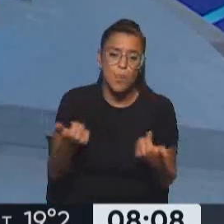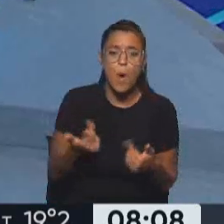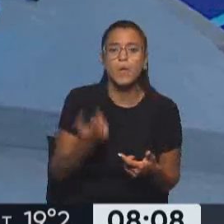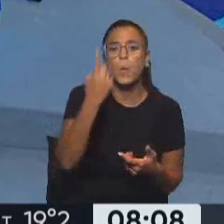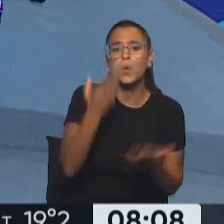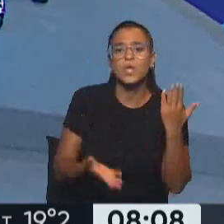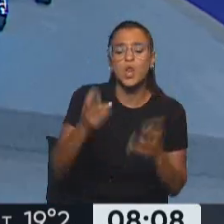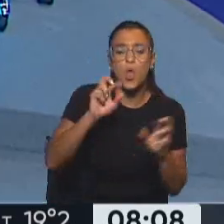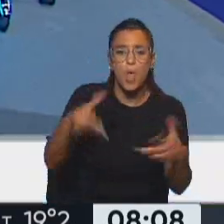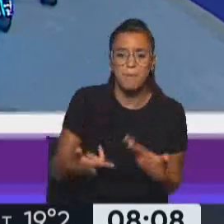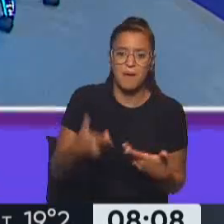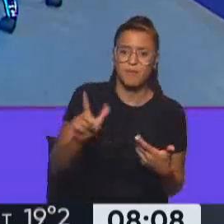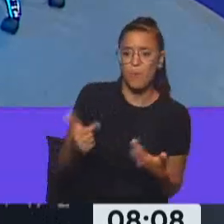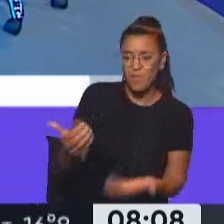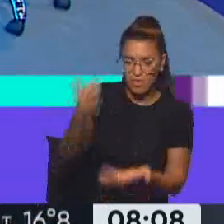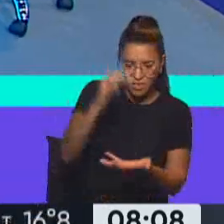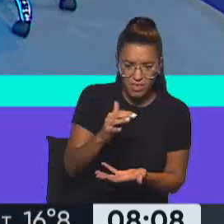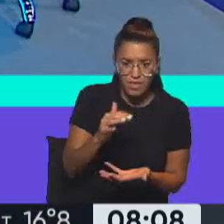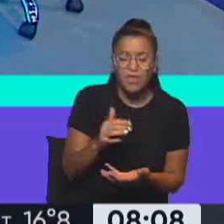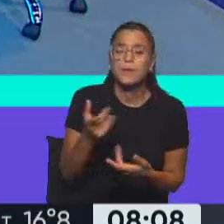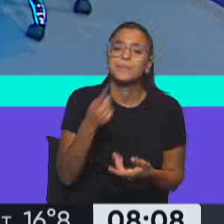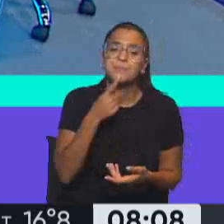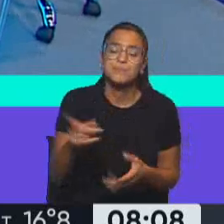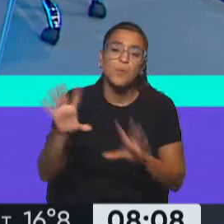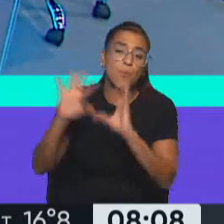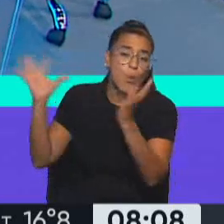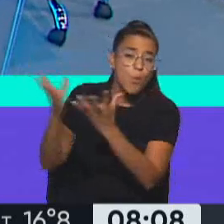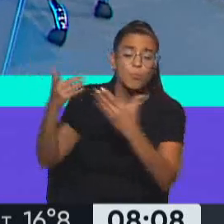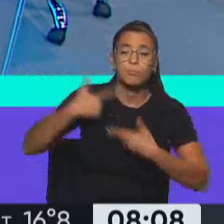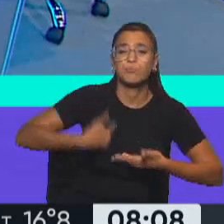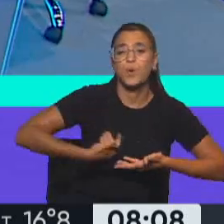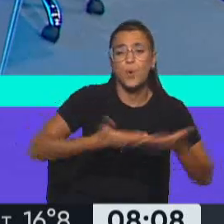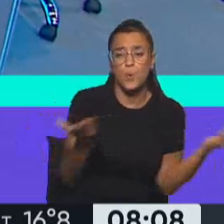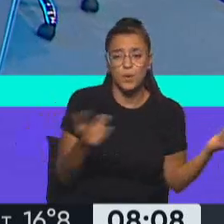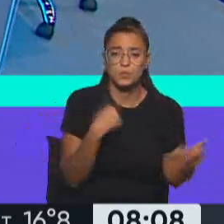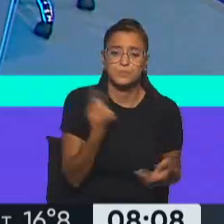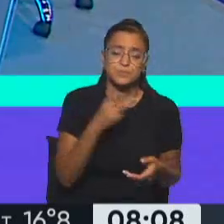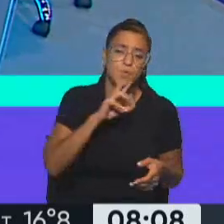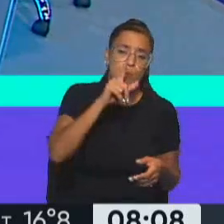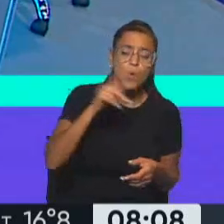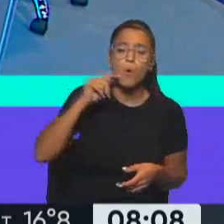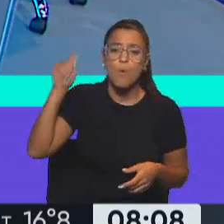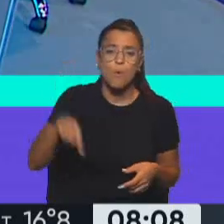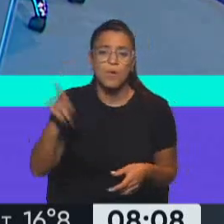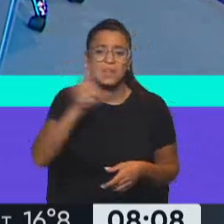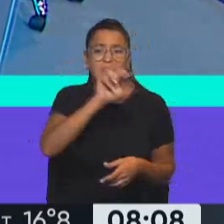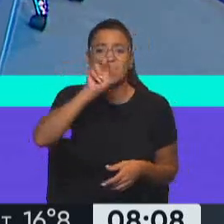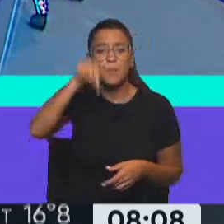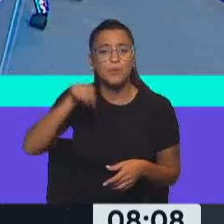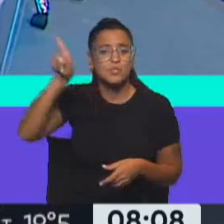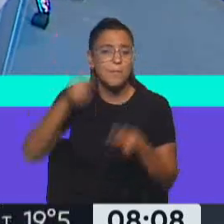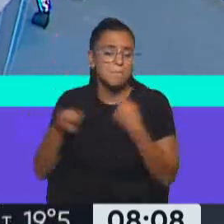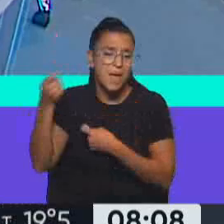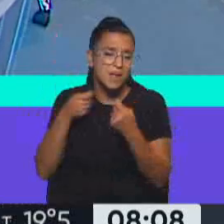parece. Nada, y lamentablemente todo lo que ha pasado en el mundo lo hemos hecho público. Rusia y Ucrania tienen el 30% del